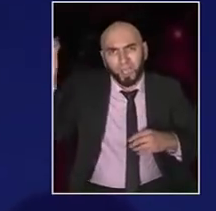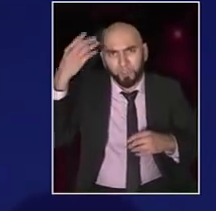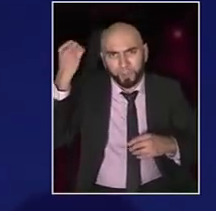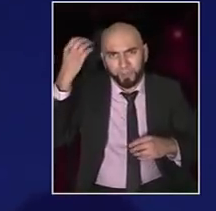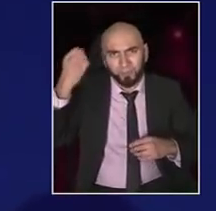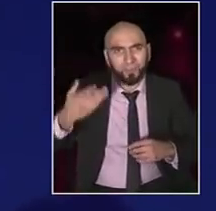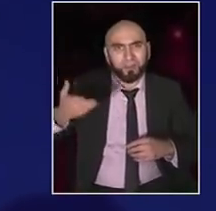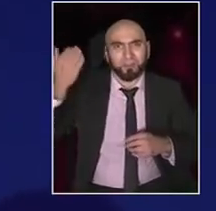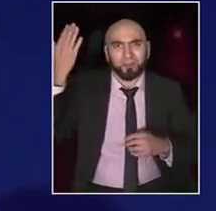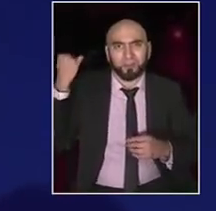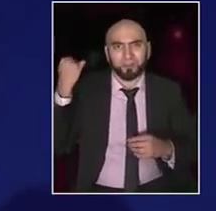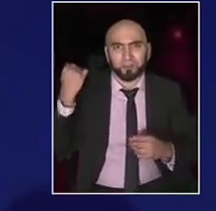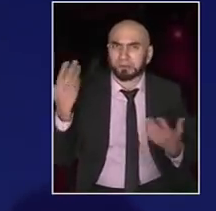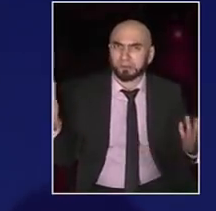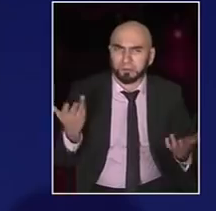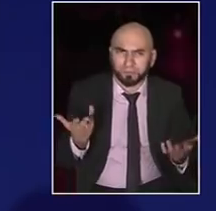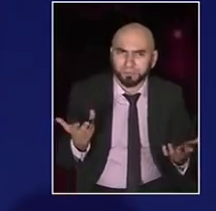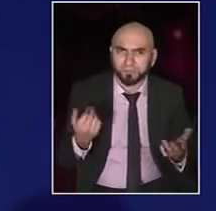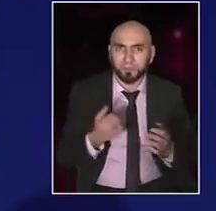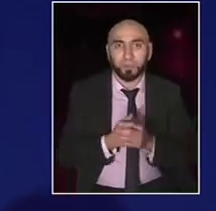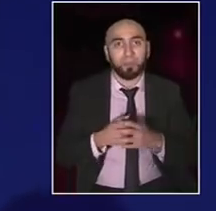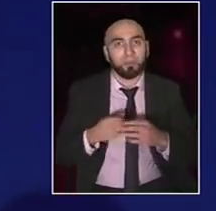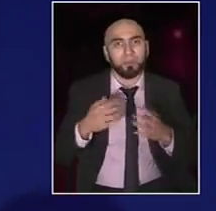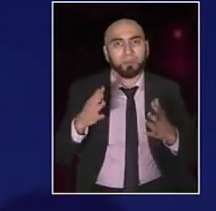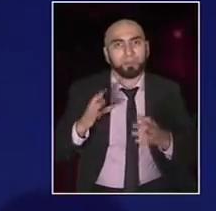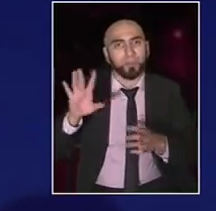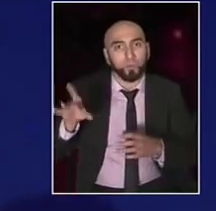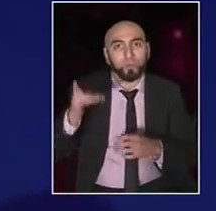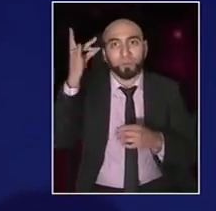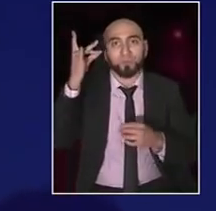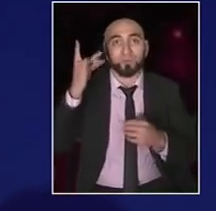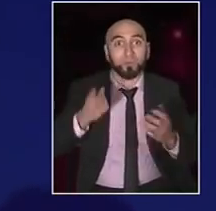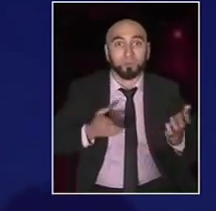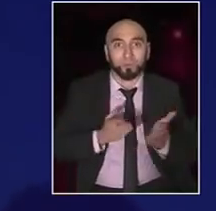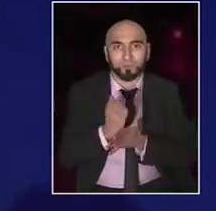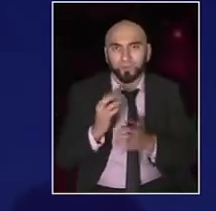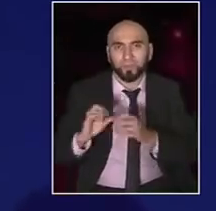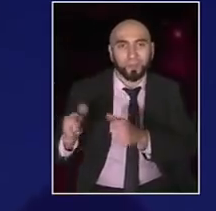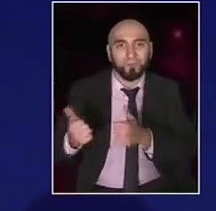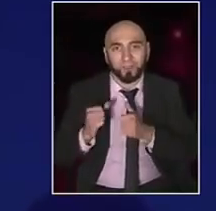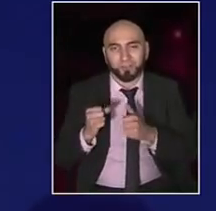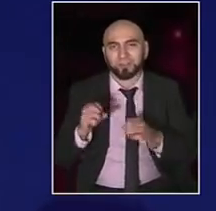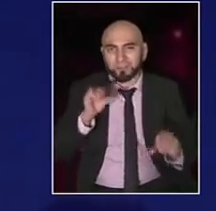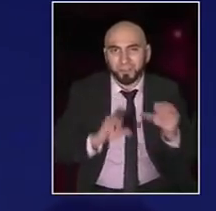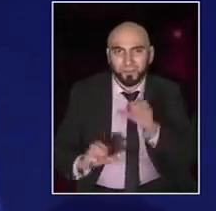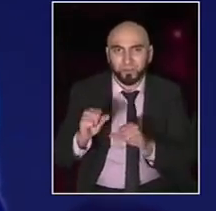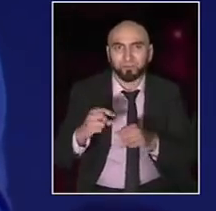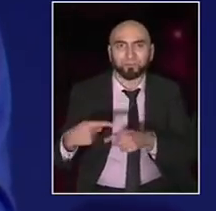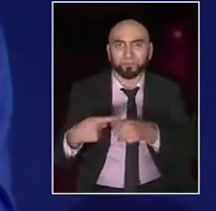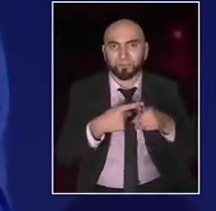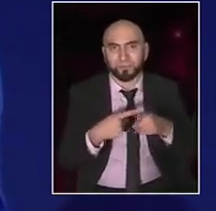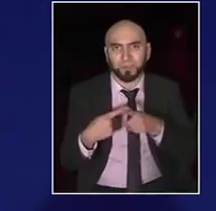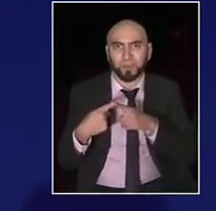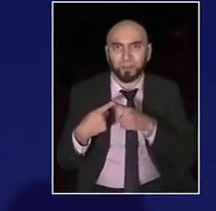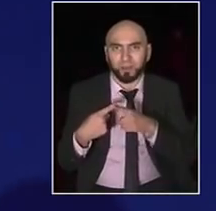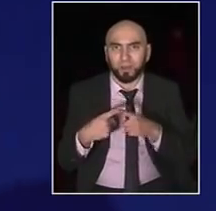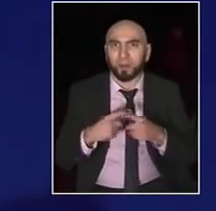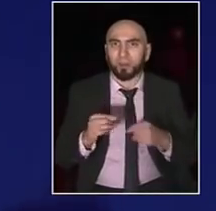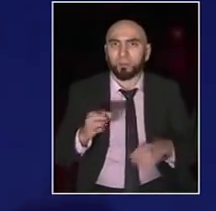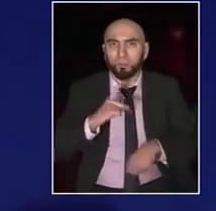en los cuales grandes descubrimientos entraron en el debate científico y social, abriendo ricos y amplios espacios de reflexión